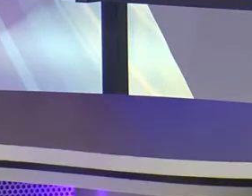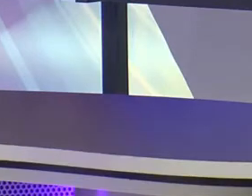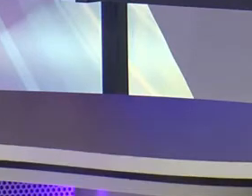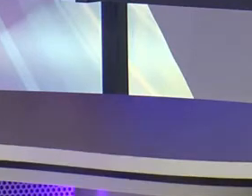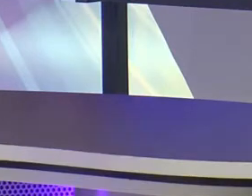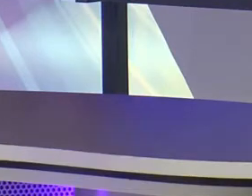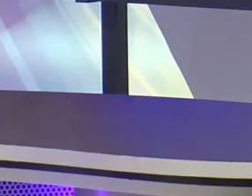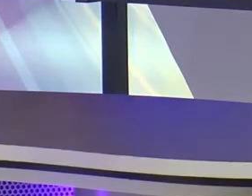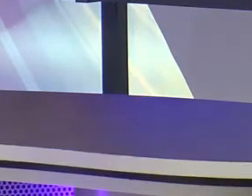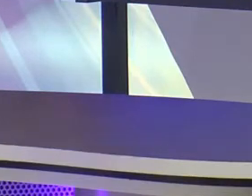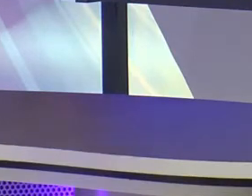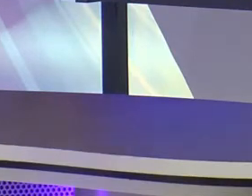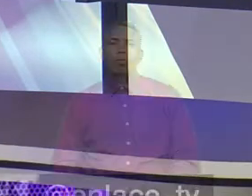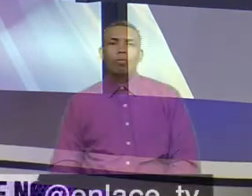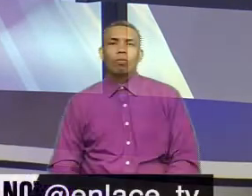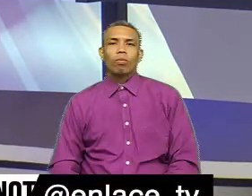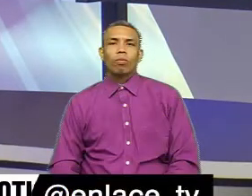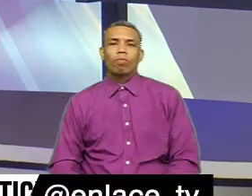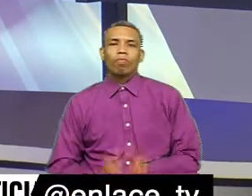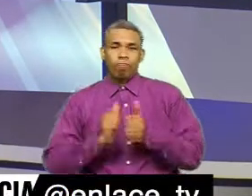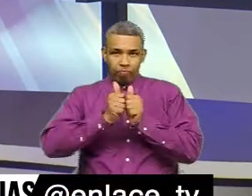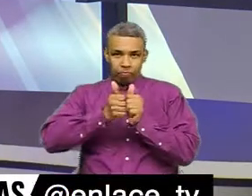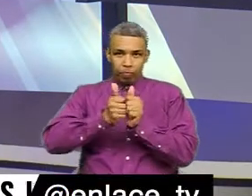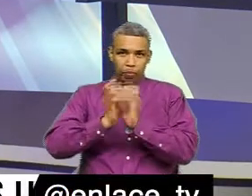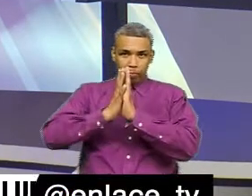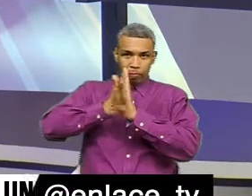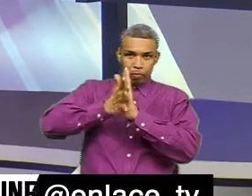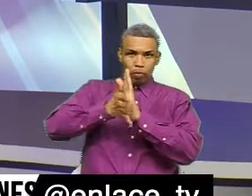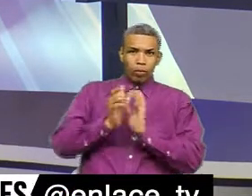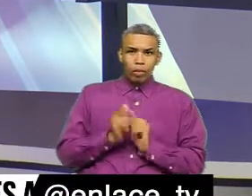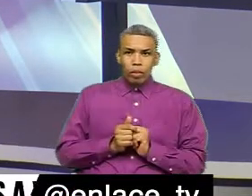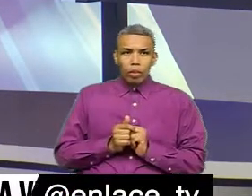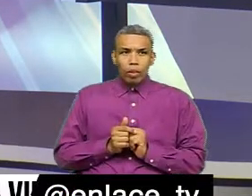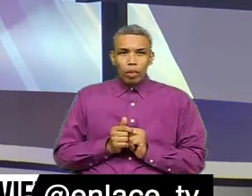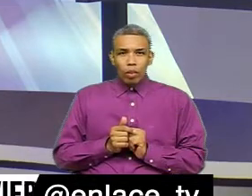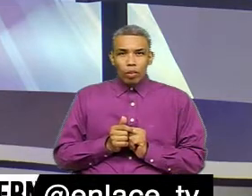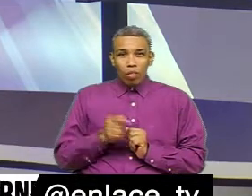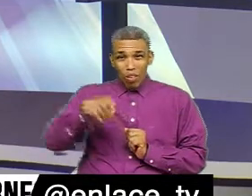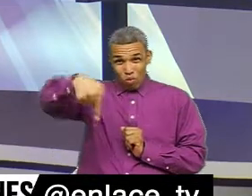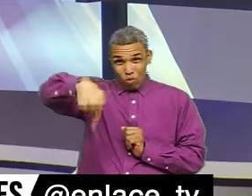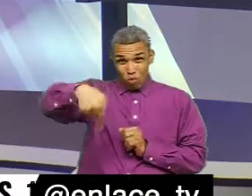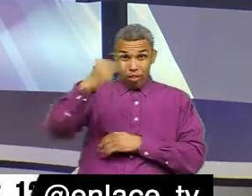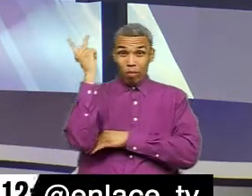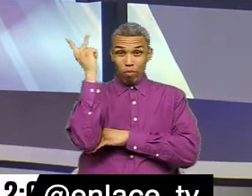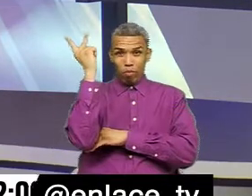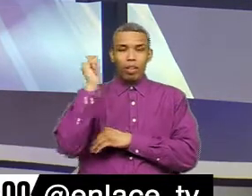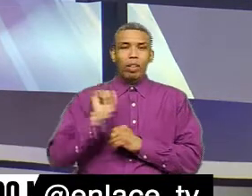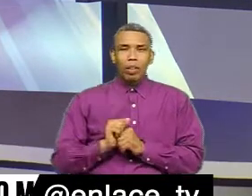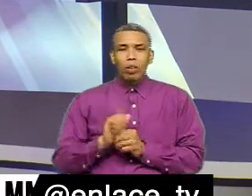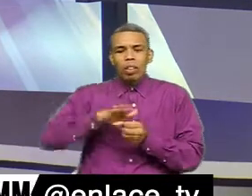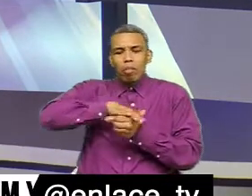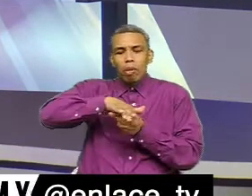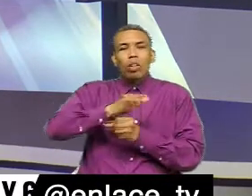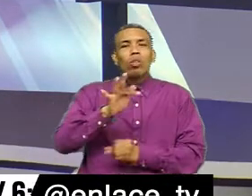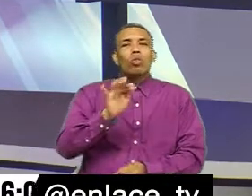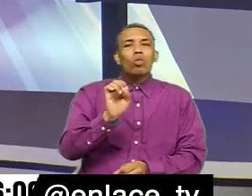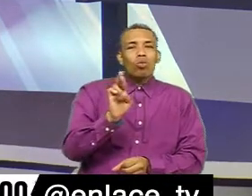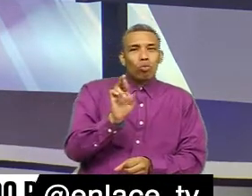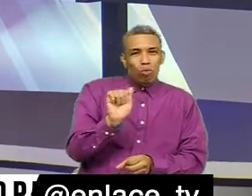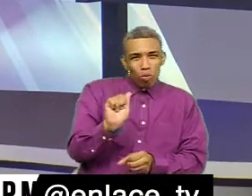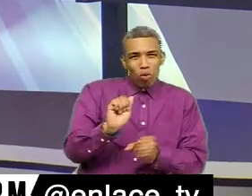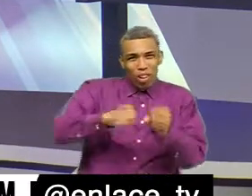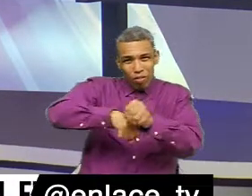Ya está aquí la información deportiva en Enlace Noticias. Este viernes continúa en la cancha polideportiva del barrio La Tora el torneo de microfútbol de este sector de